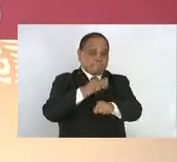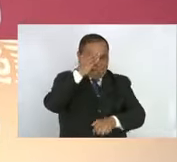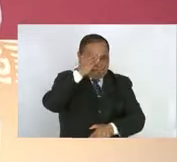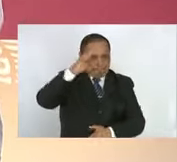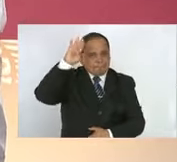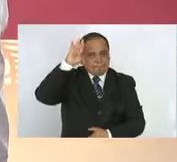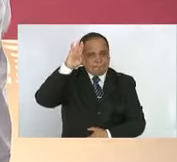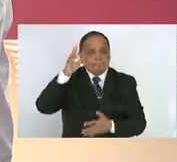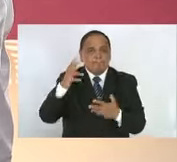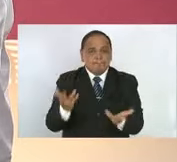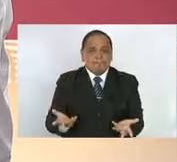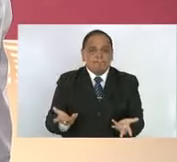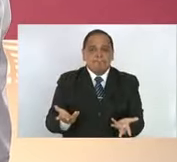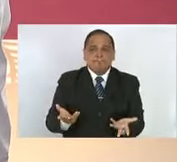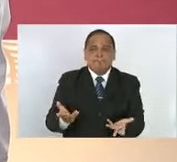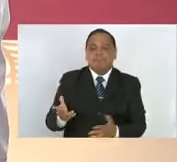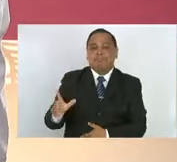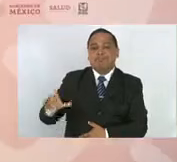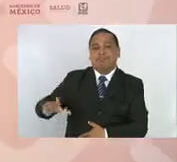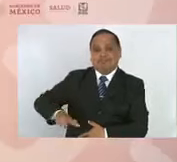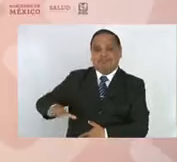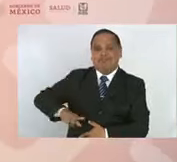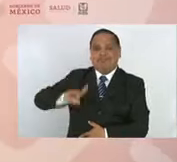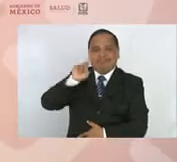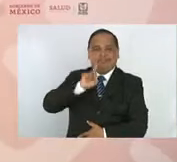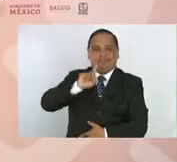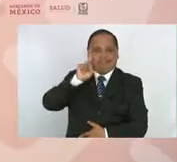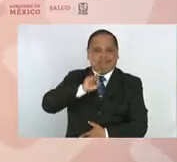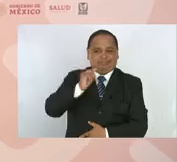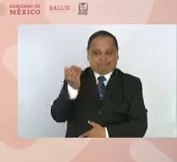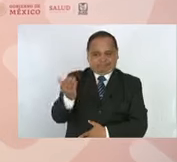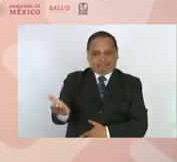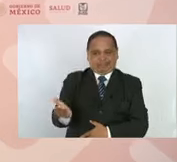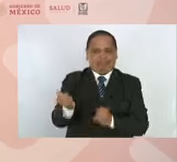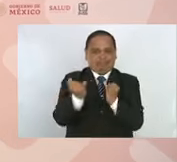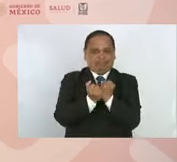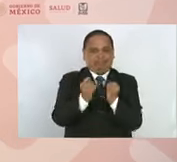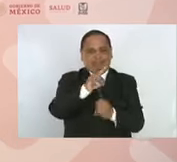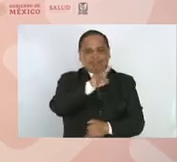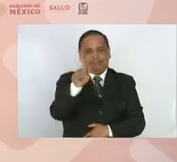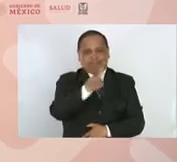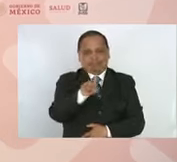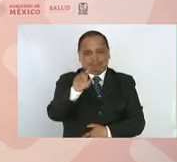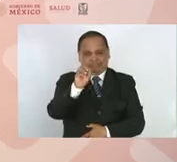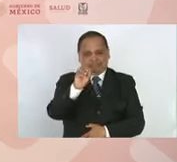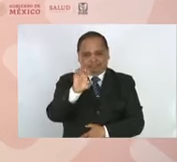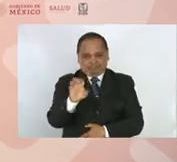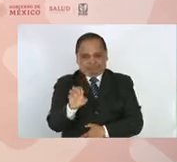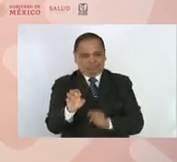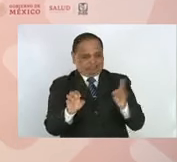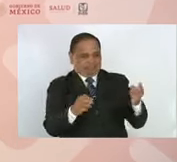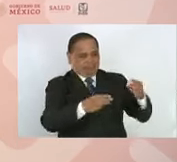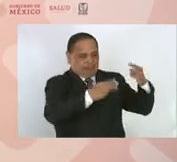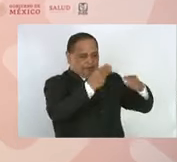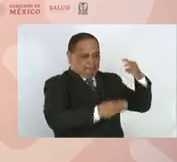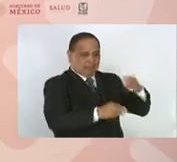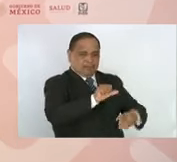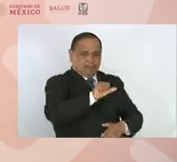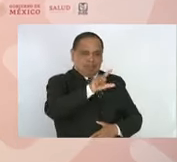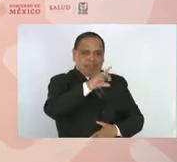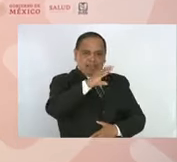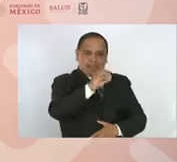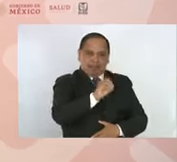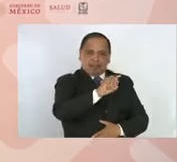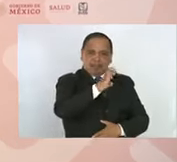Escuchando a la gobernadora de acá de Campeche, al maestro Zoe Roblejo y a nuestro ministro Alcocer, y que el